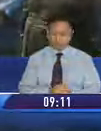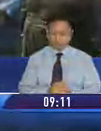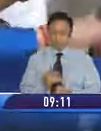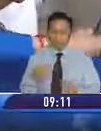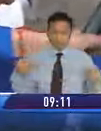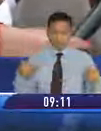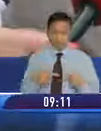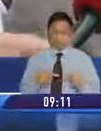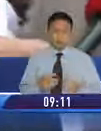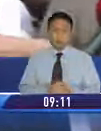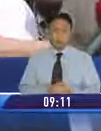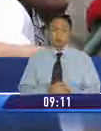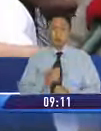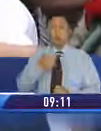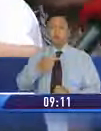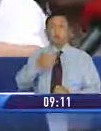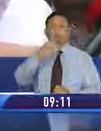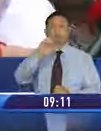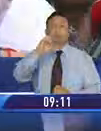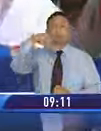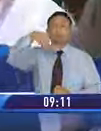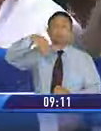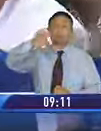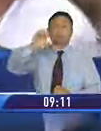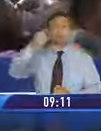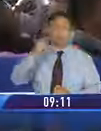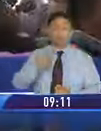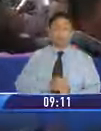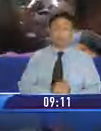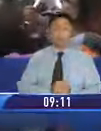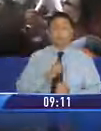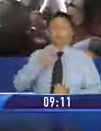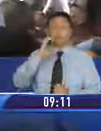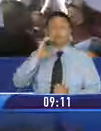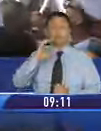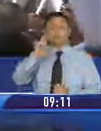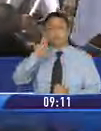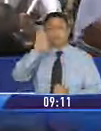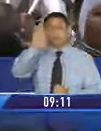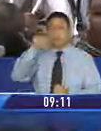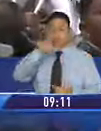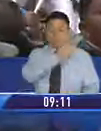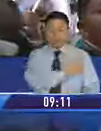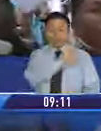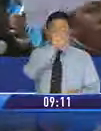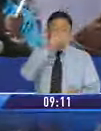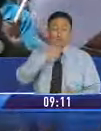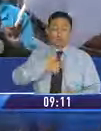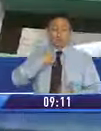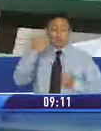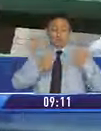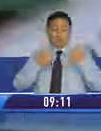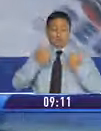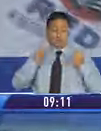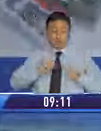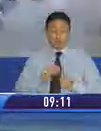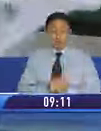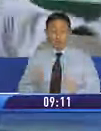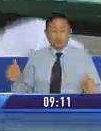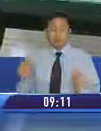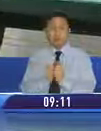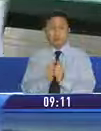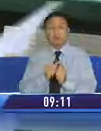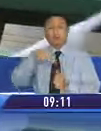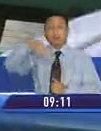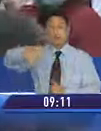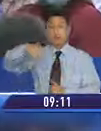limar. Richard Gómez, en representación de la Central Unitaria de Trabajadores CUT, anunció su candidatura, que estará acompañada de